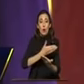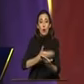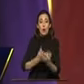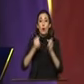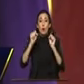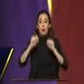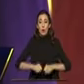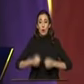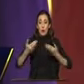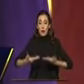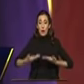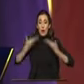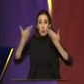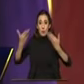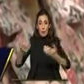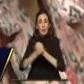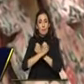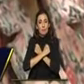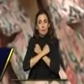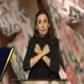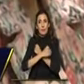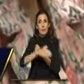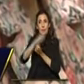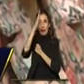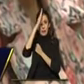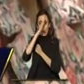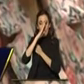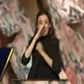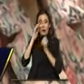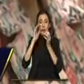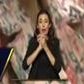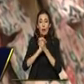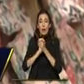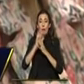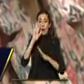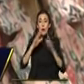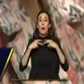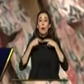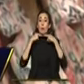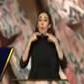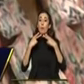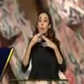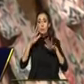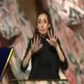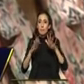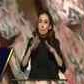que me permitió conquistarte. Le agradezco a Dios haberme dado una voz medio potable.